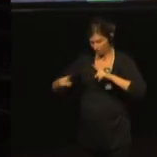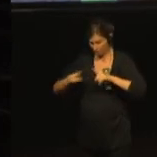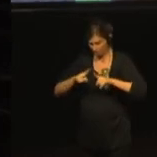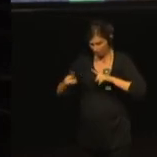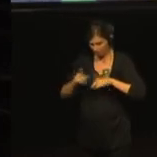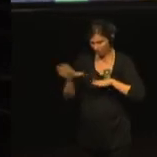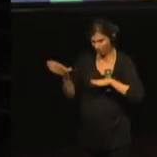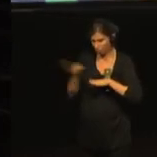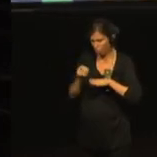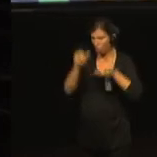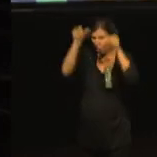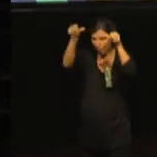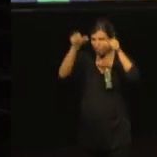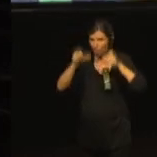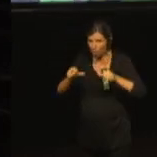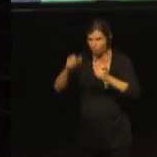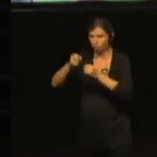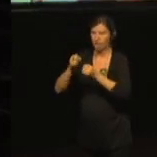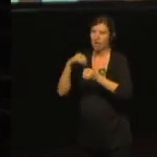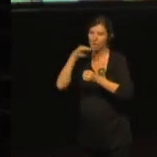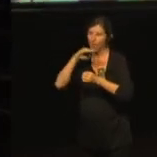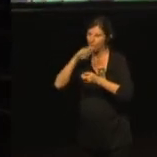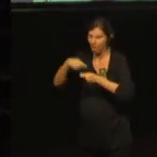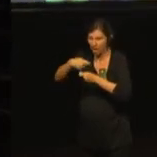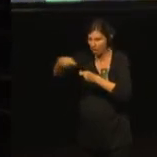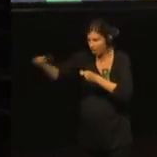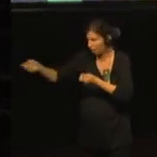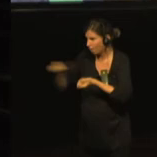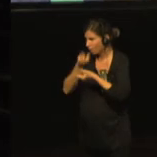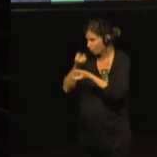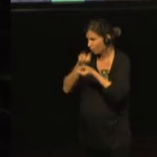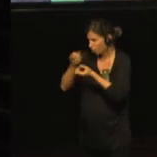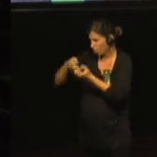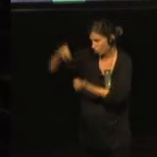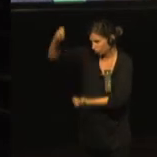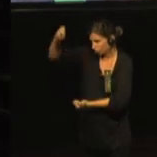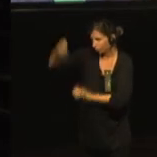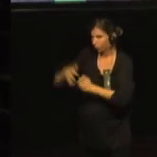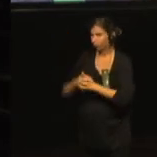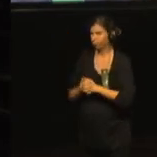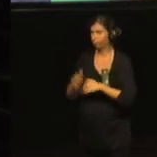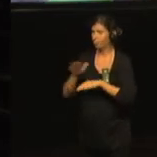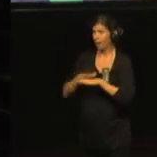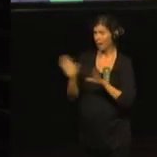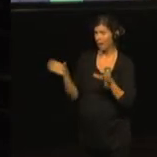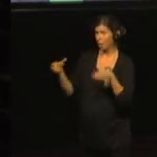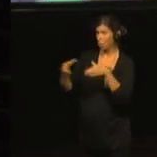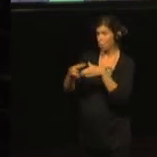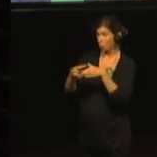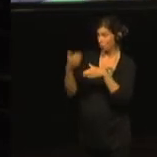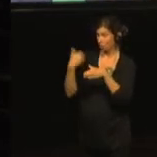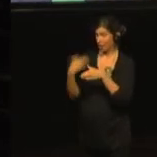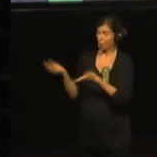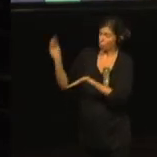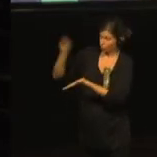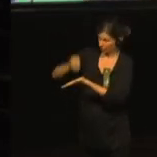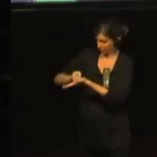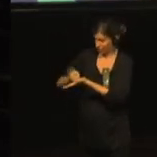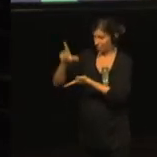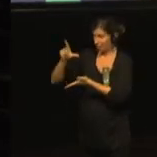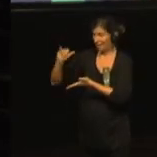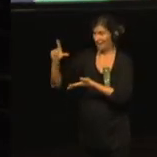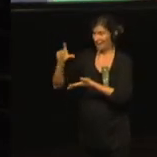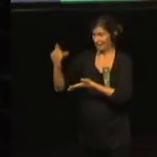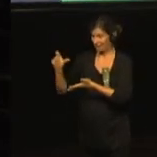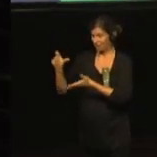también folletos. Después de que todo el grupo se volviera a reunir en Lille, los grupos de trabajo enviaron